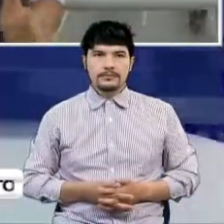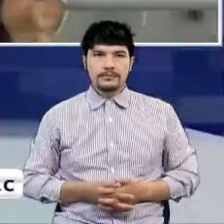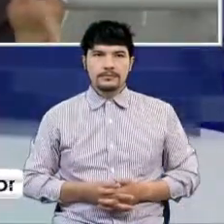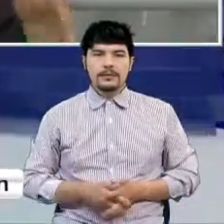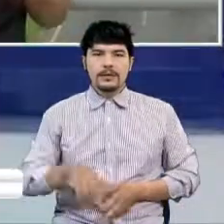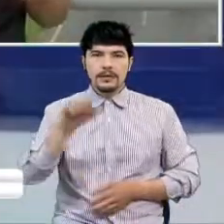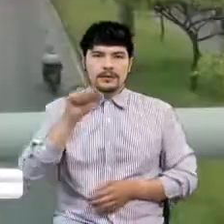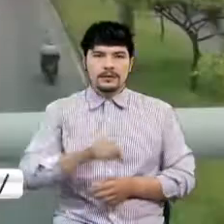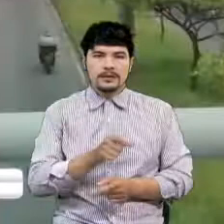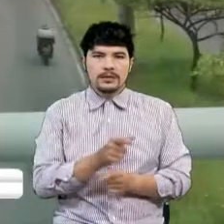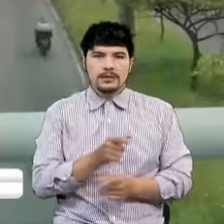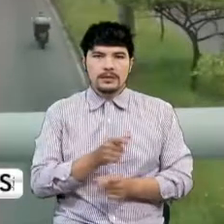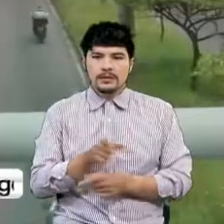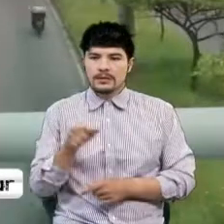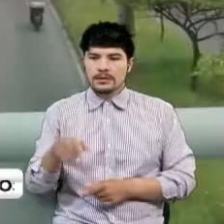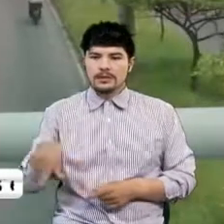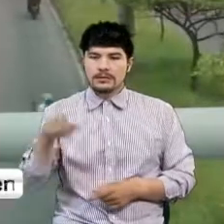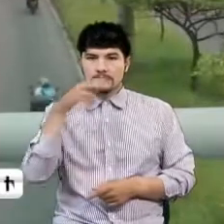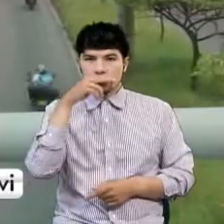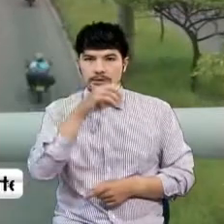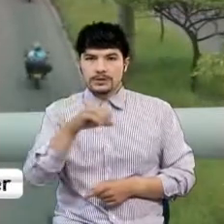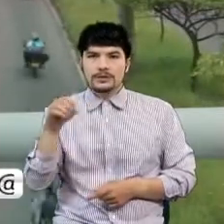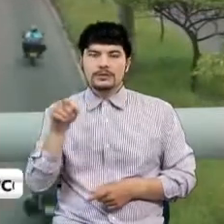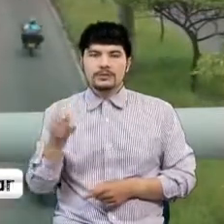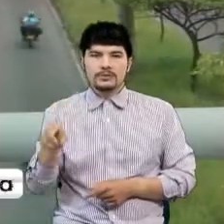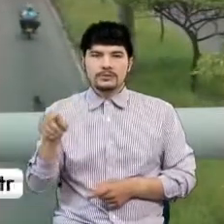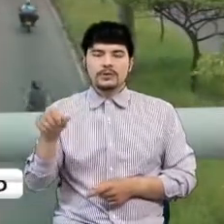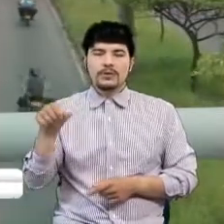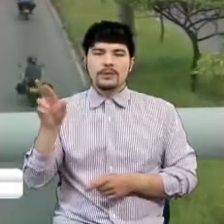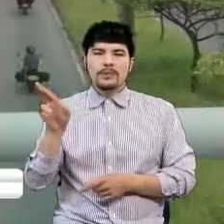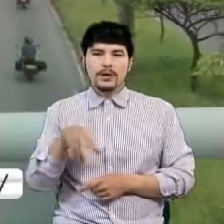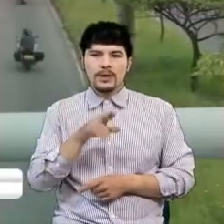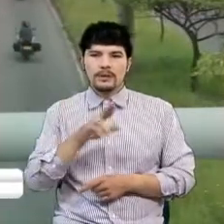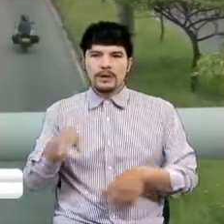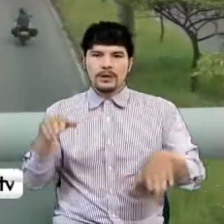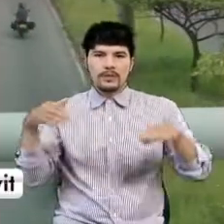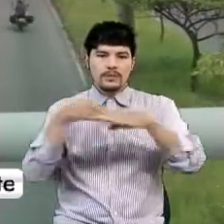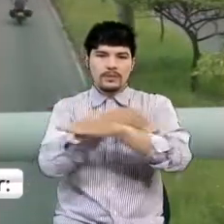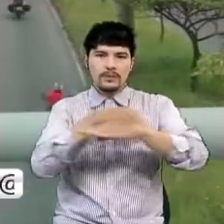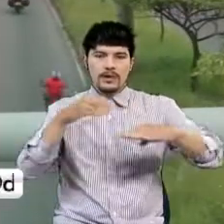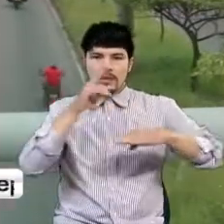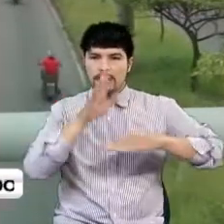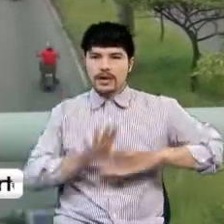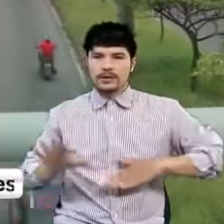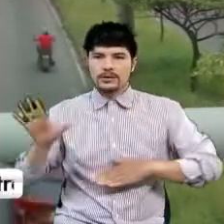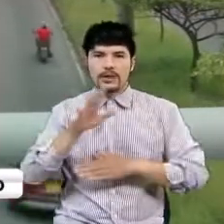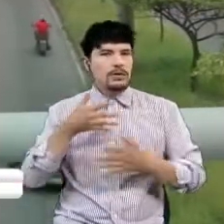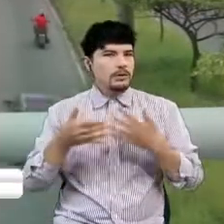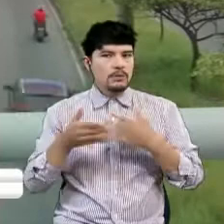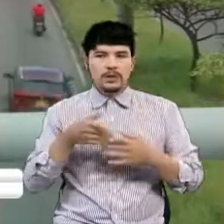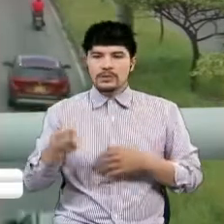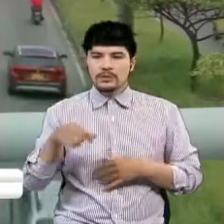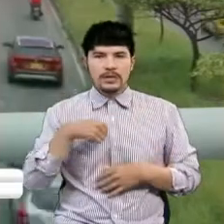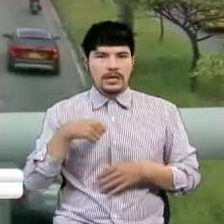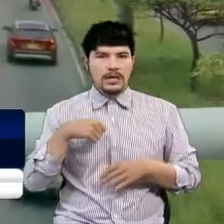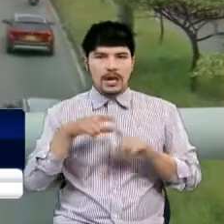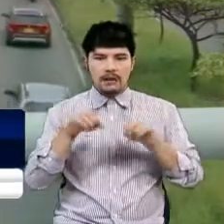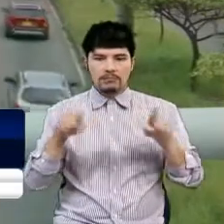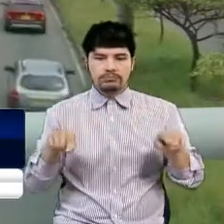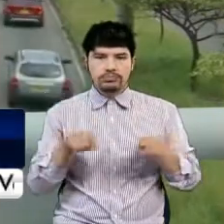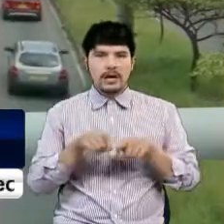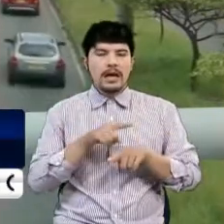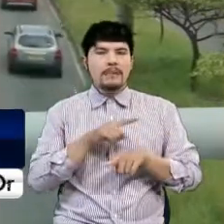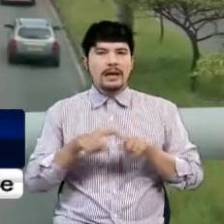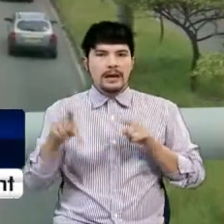así después los menores de edad tendrían restringido circular por las vías nacionales así tengan licencia para conducir pero veamos